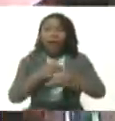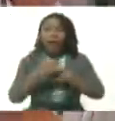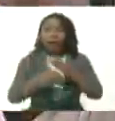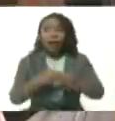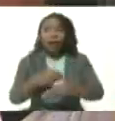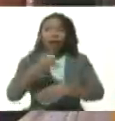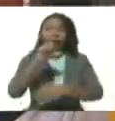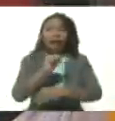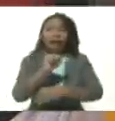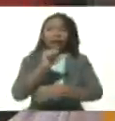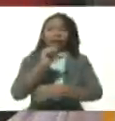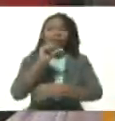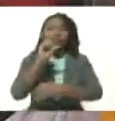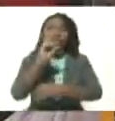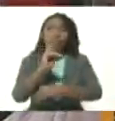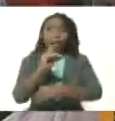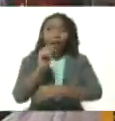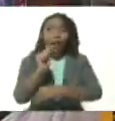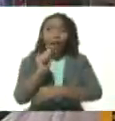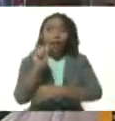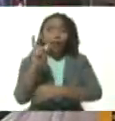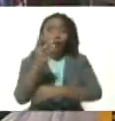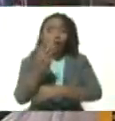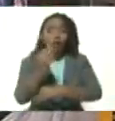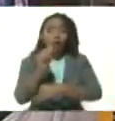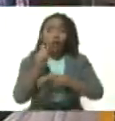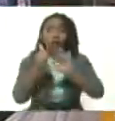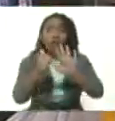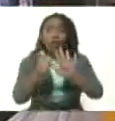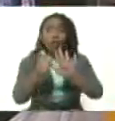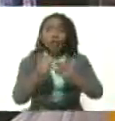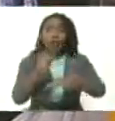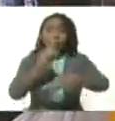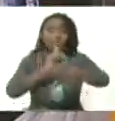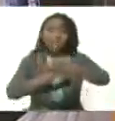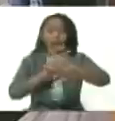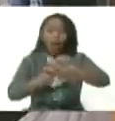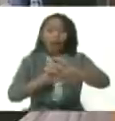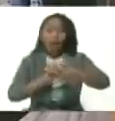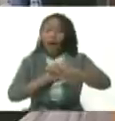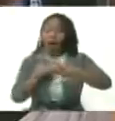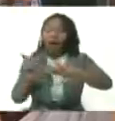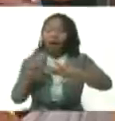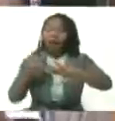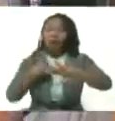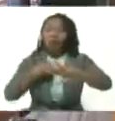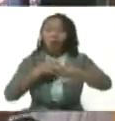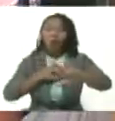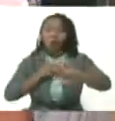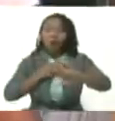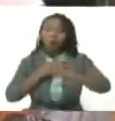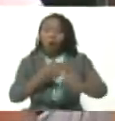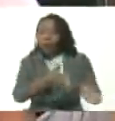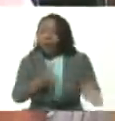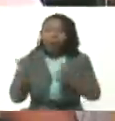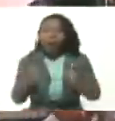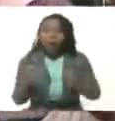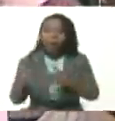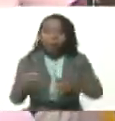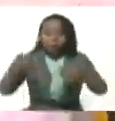SDA, que es la número 6. Ingresamos y ahí ya yo puedo empezar a despachar las